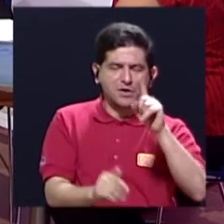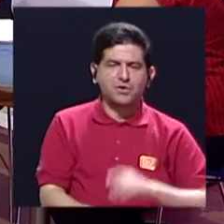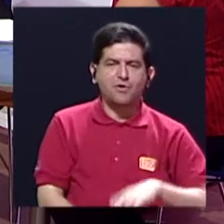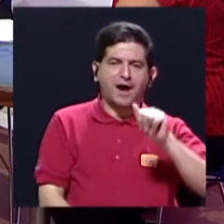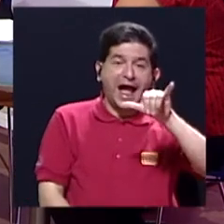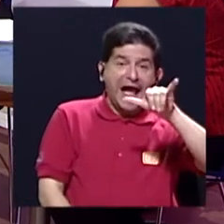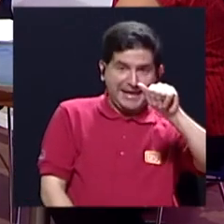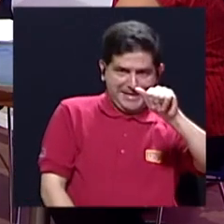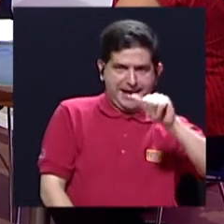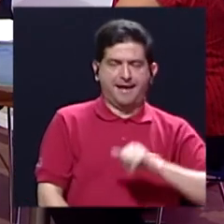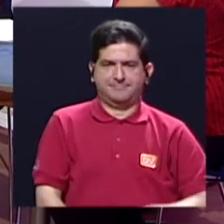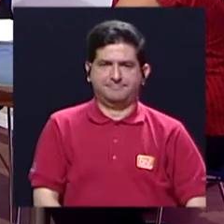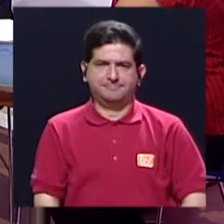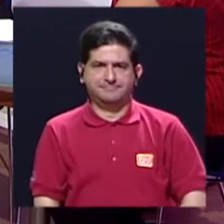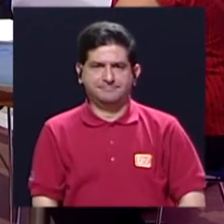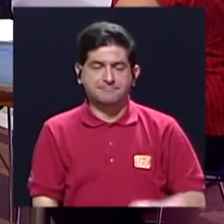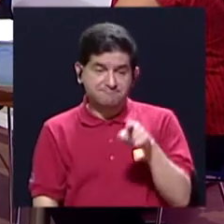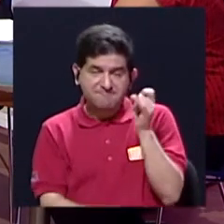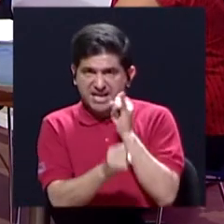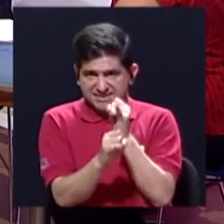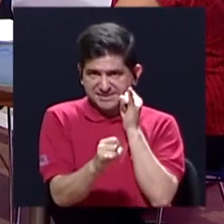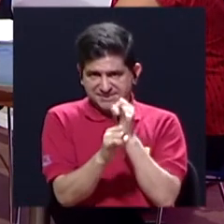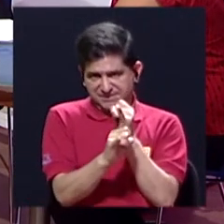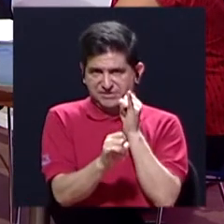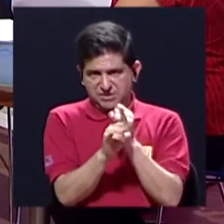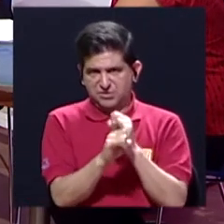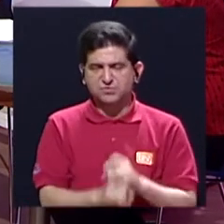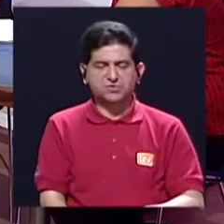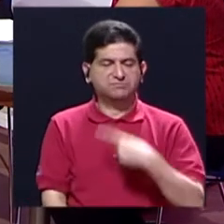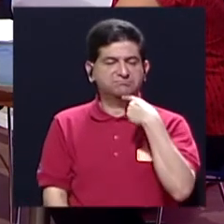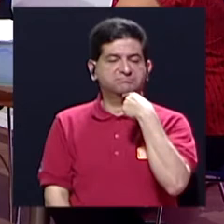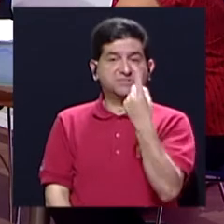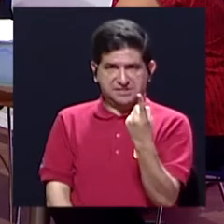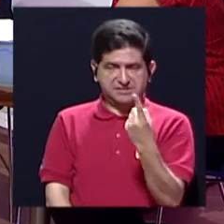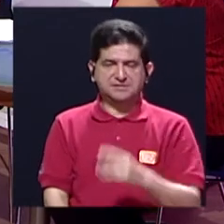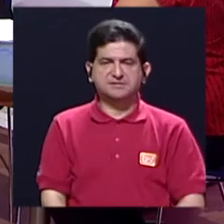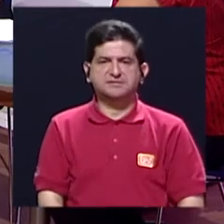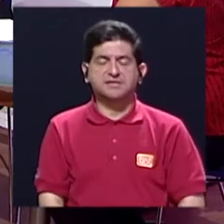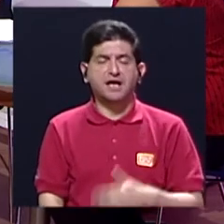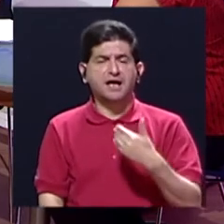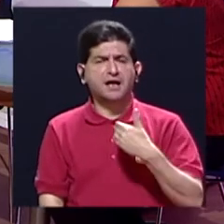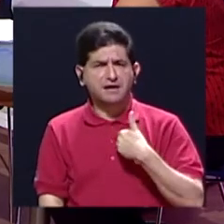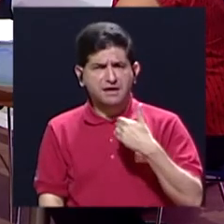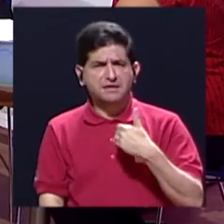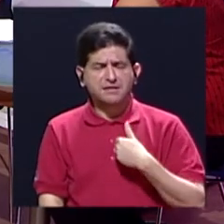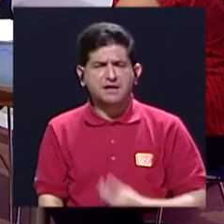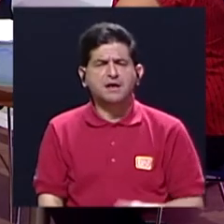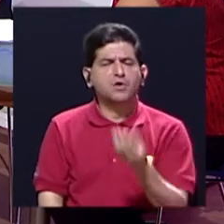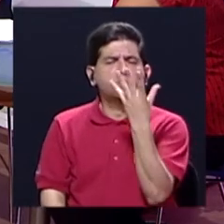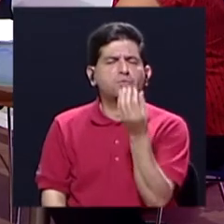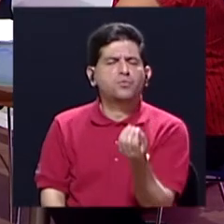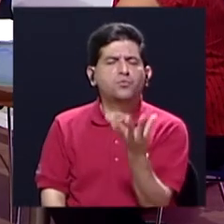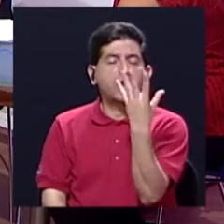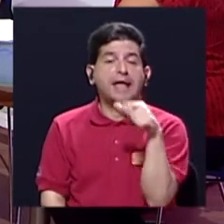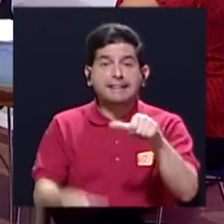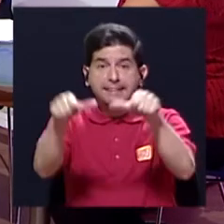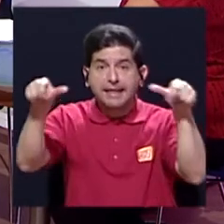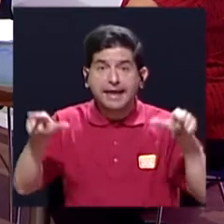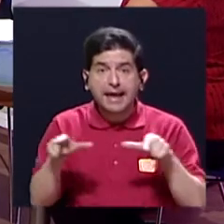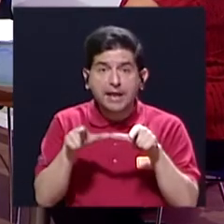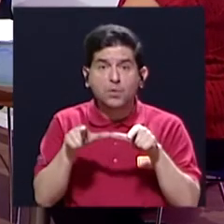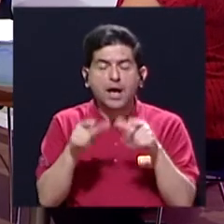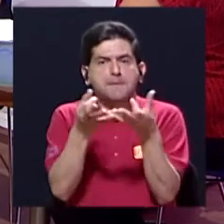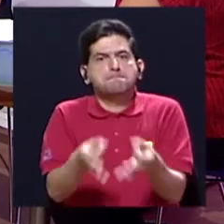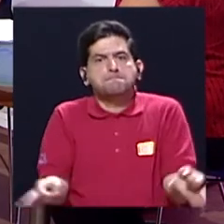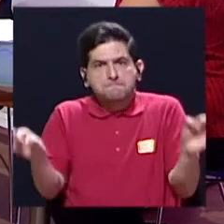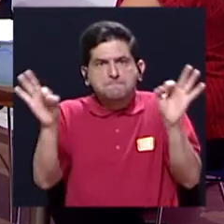Acueductos y Alcantarillados manifiesta que hay presencia de una naciente. Creo que ese